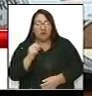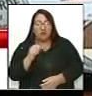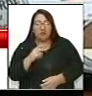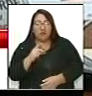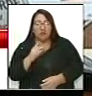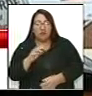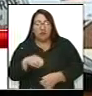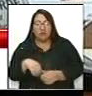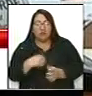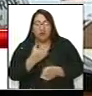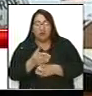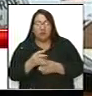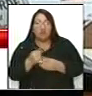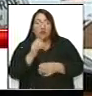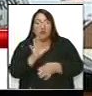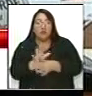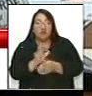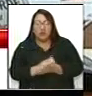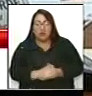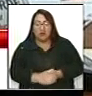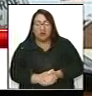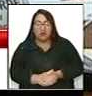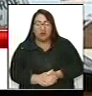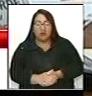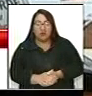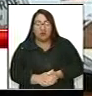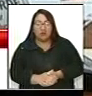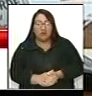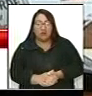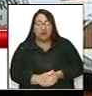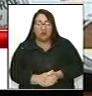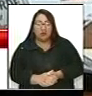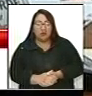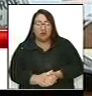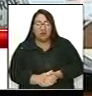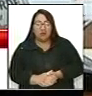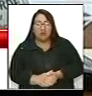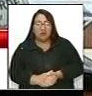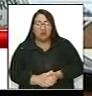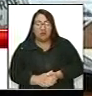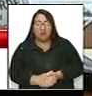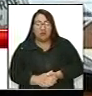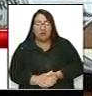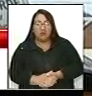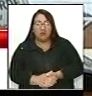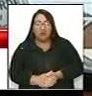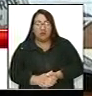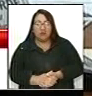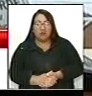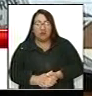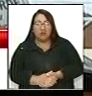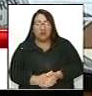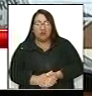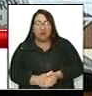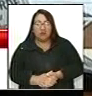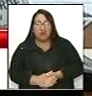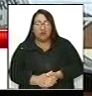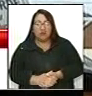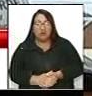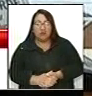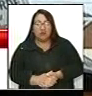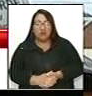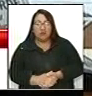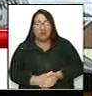Buenas tardes. ¿Se escucha bien ahí? ¿Un poquito más? Ok. Buenas tardes. De verdad que es un